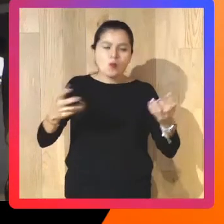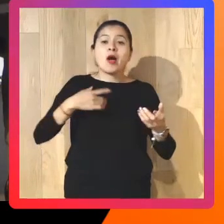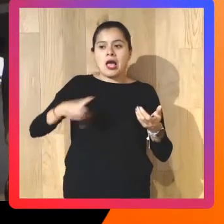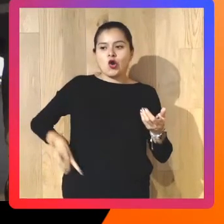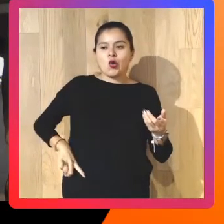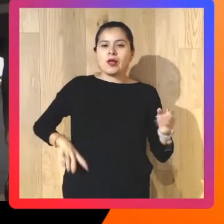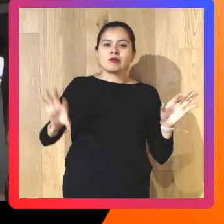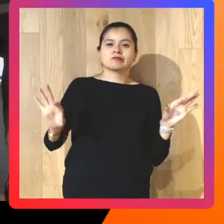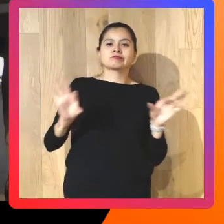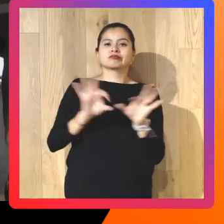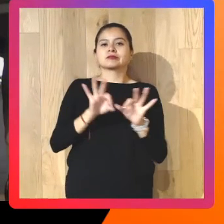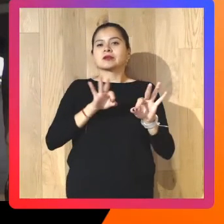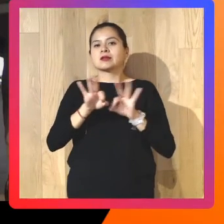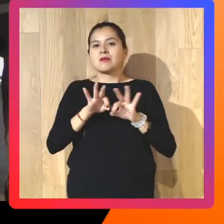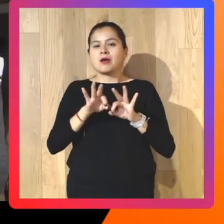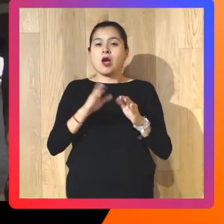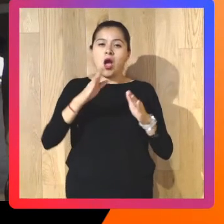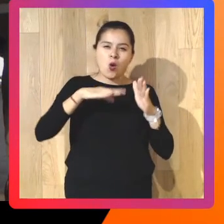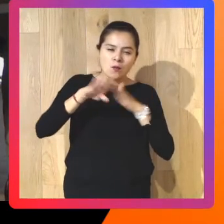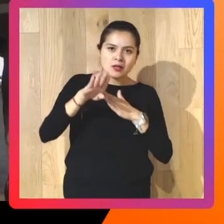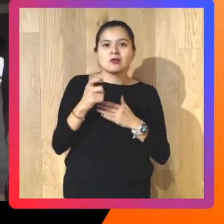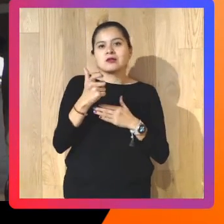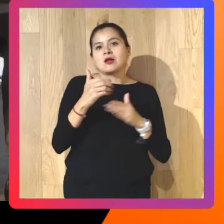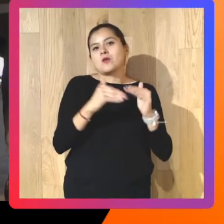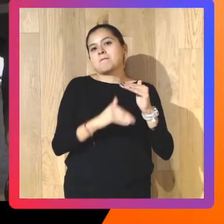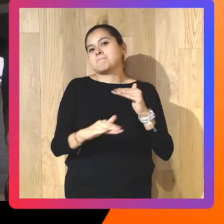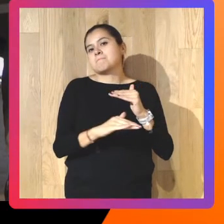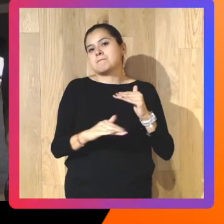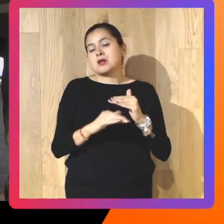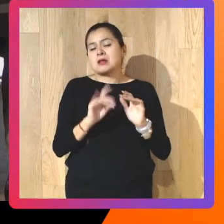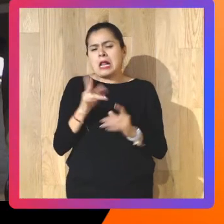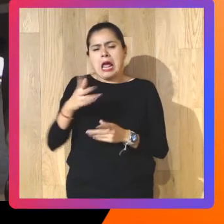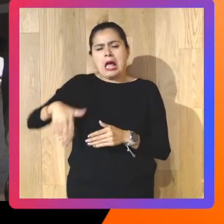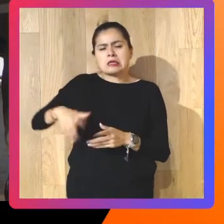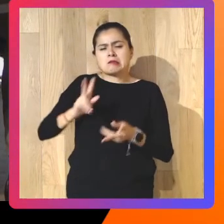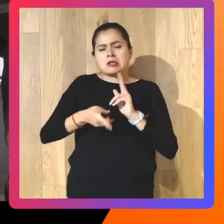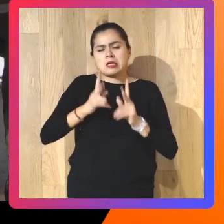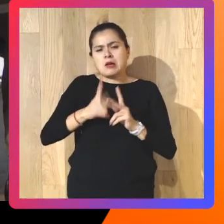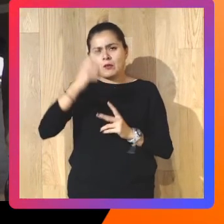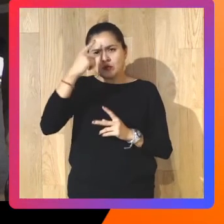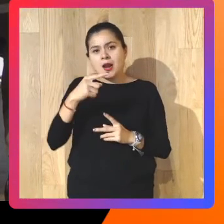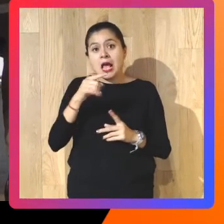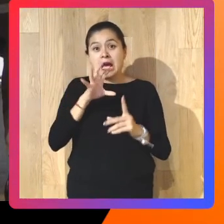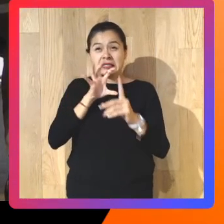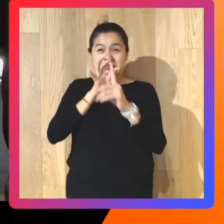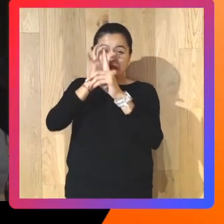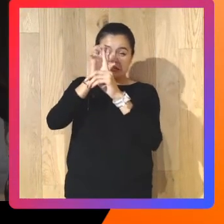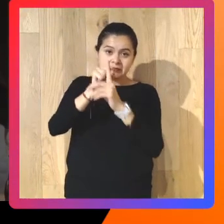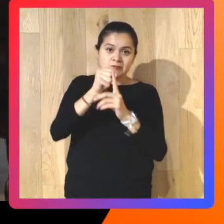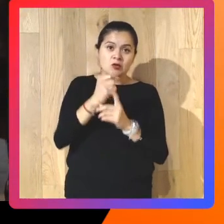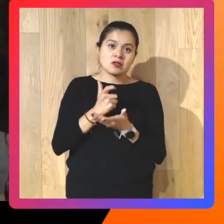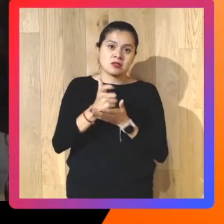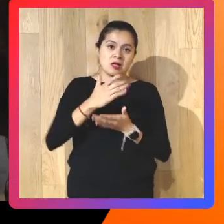para trabajar en el aumento al salario mínimo. Y desde luego, además de eso, lo que ya platicamos, lo que nos toca hacer para llegar a ese salario